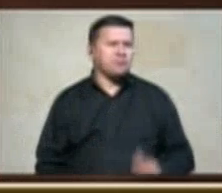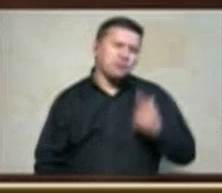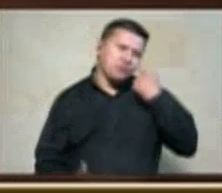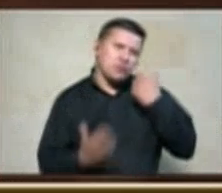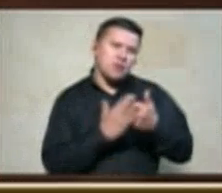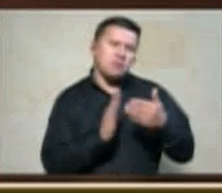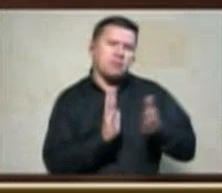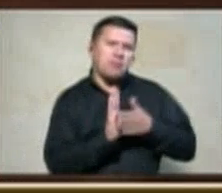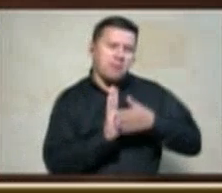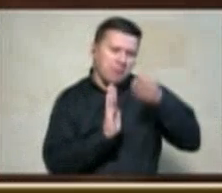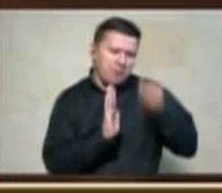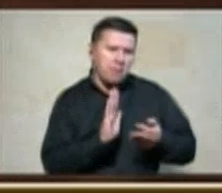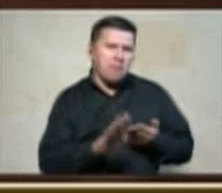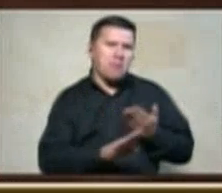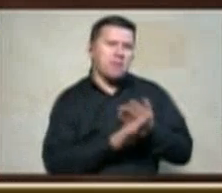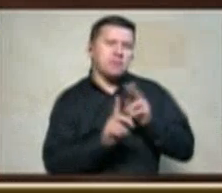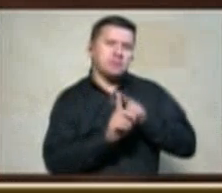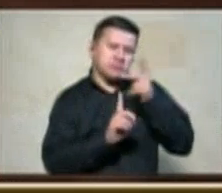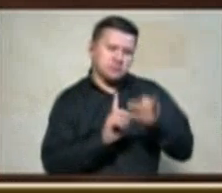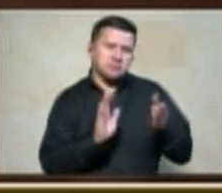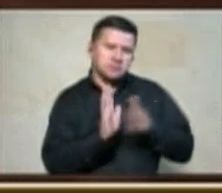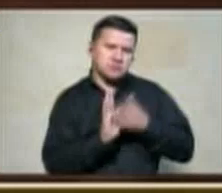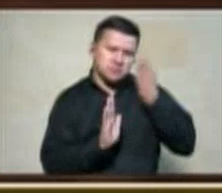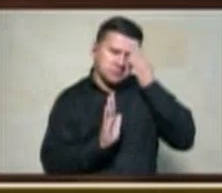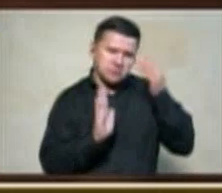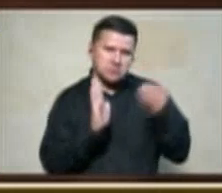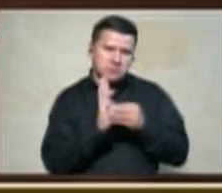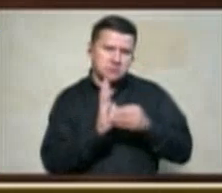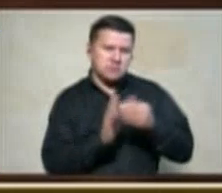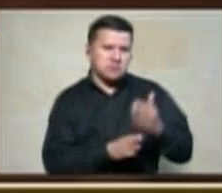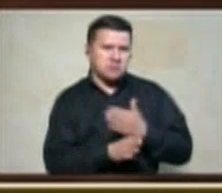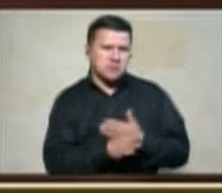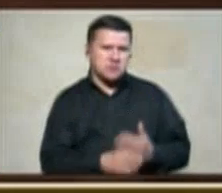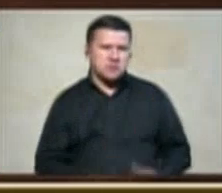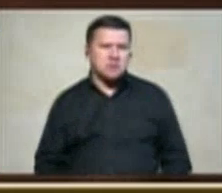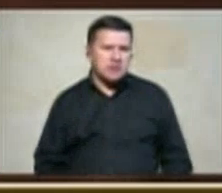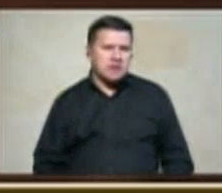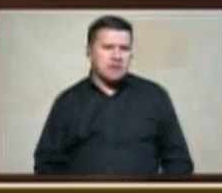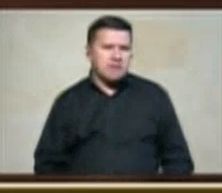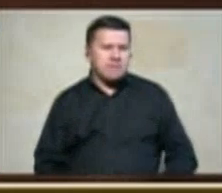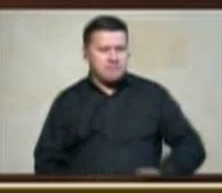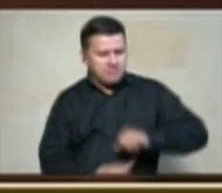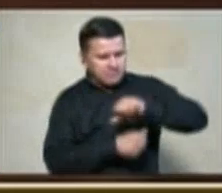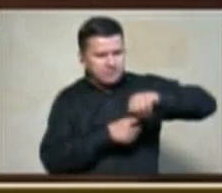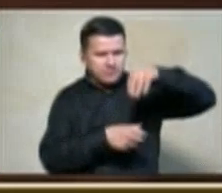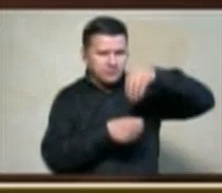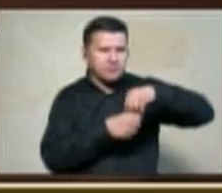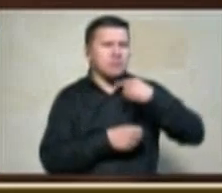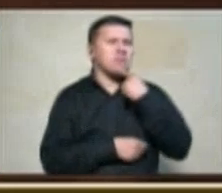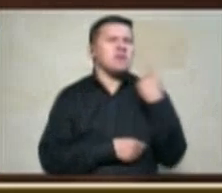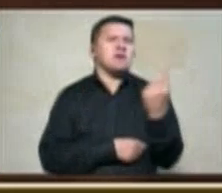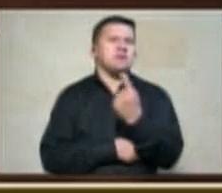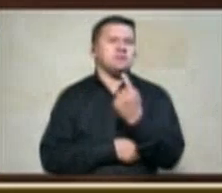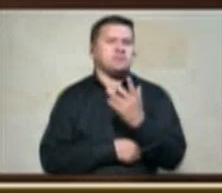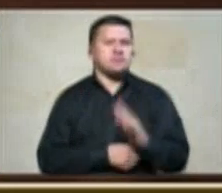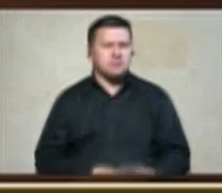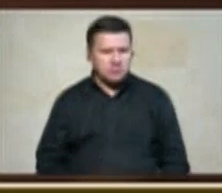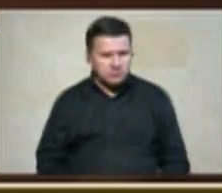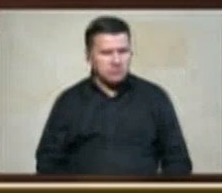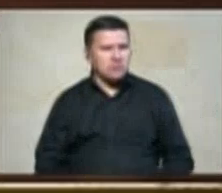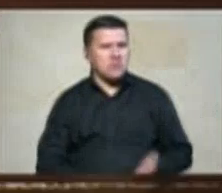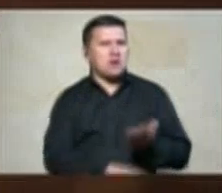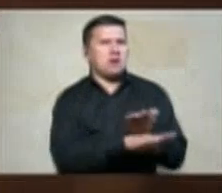pruebas exhibe la víctima como aquel que está en el predio. Y a partir de el dicho